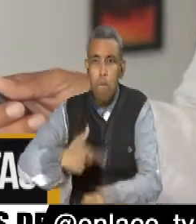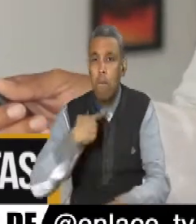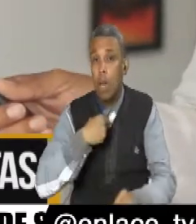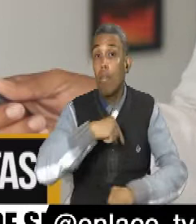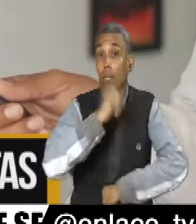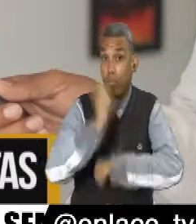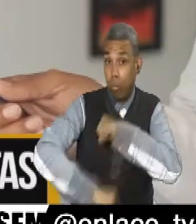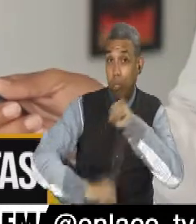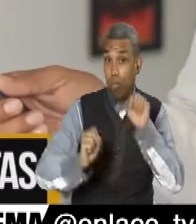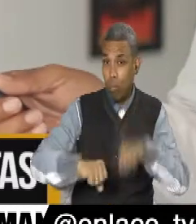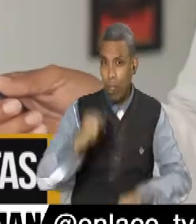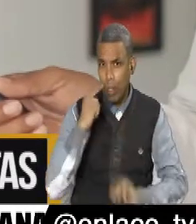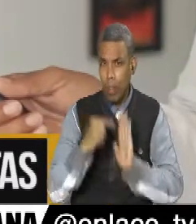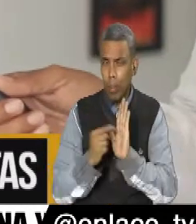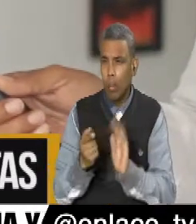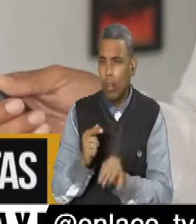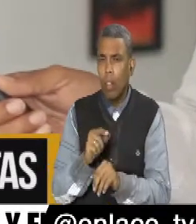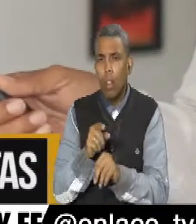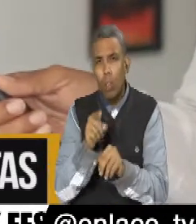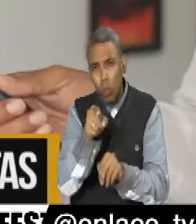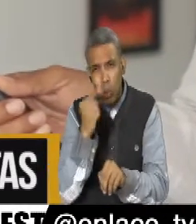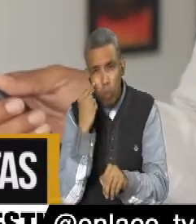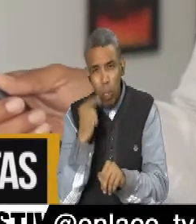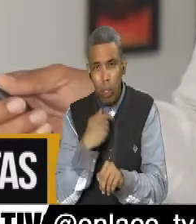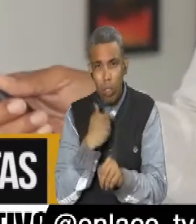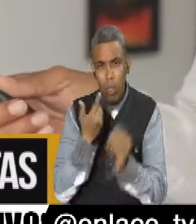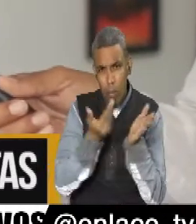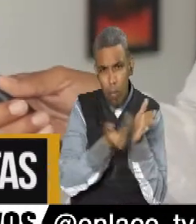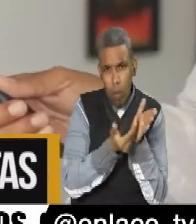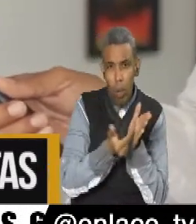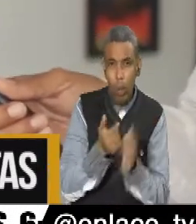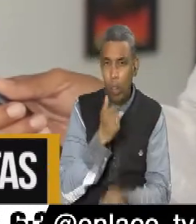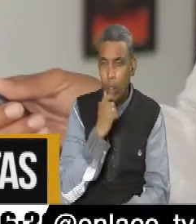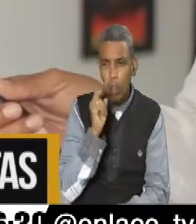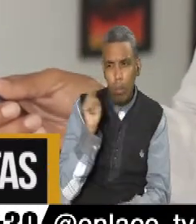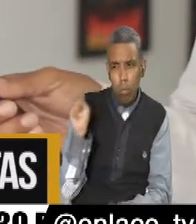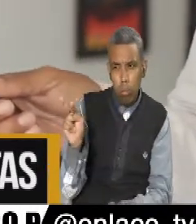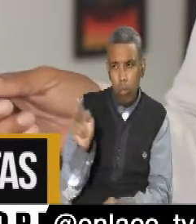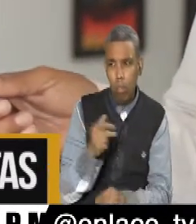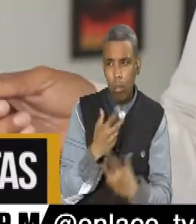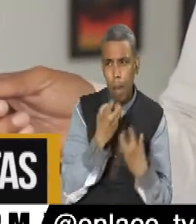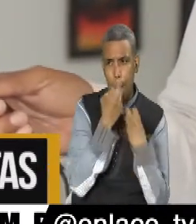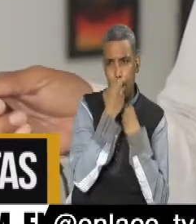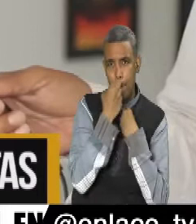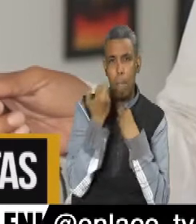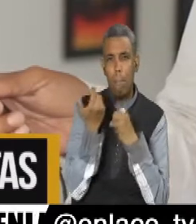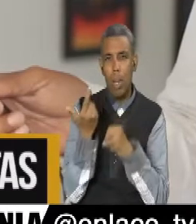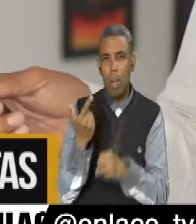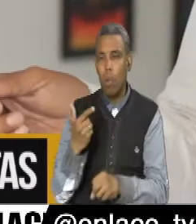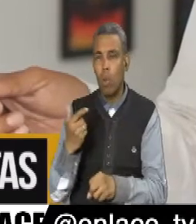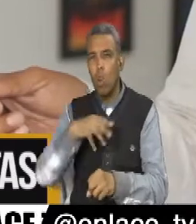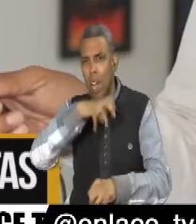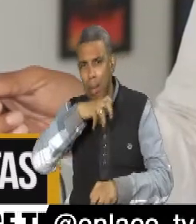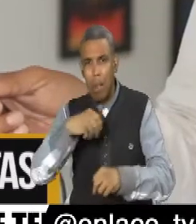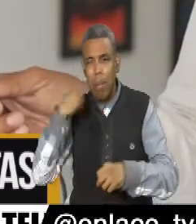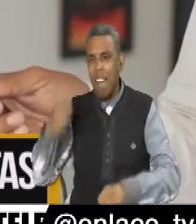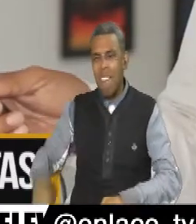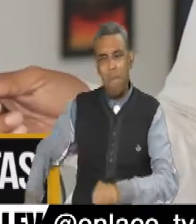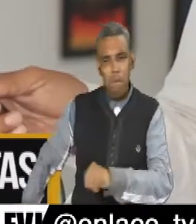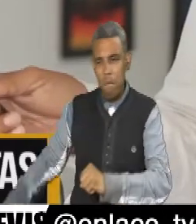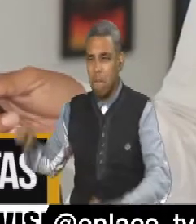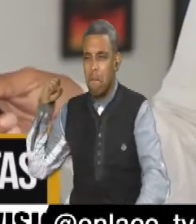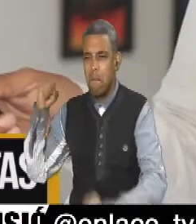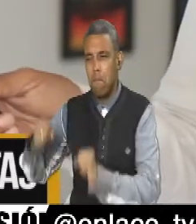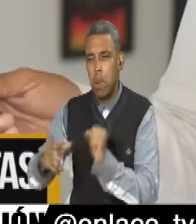que reporten, que busquen pruebas, argumentos, que no se queden insensibles ante estos hechos abominables, porque ver morir